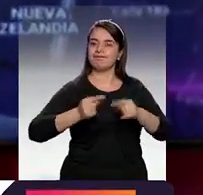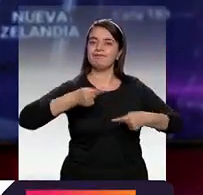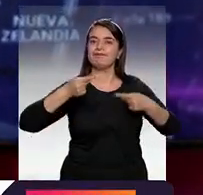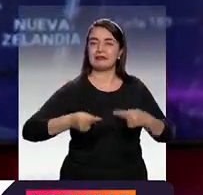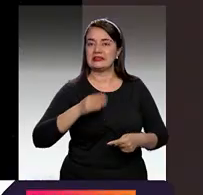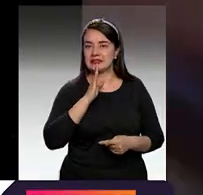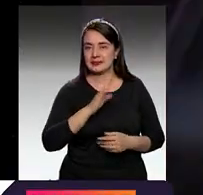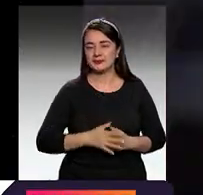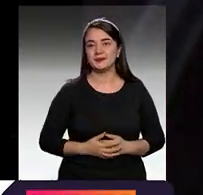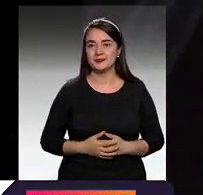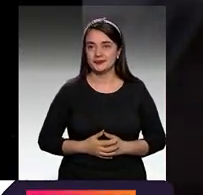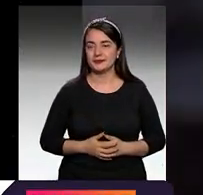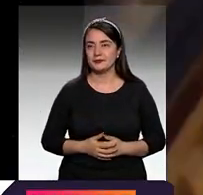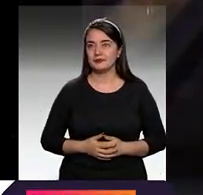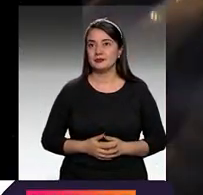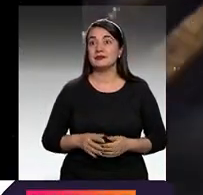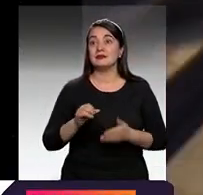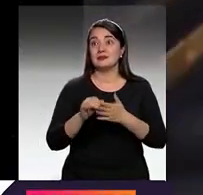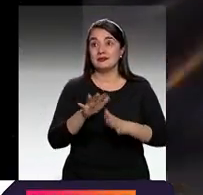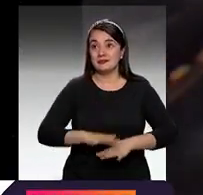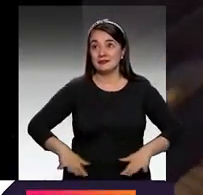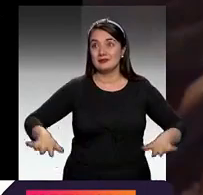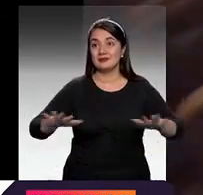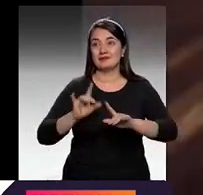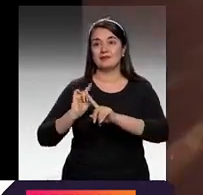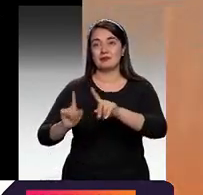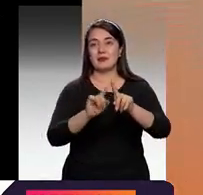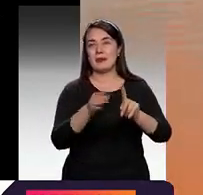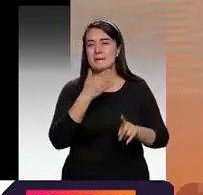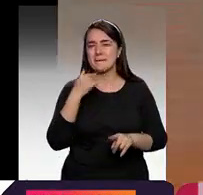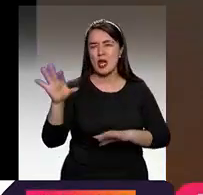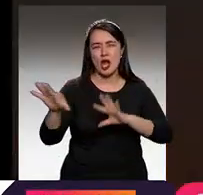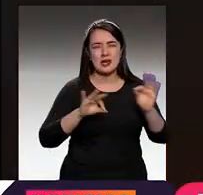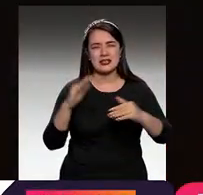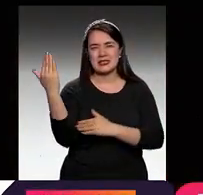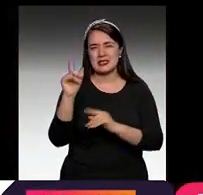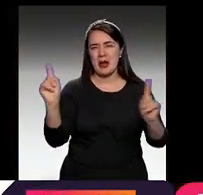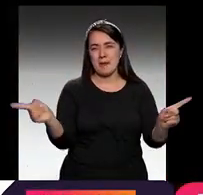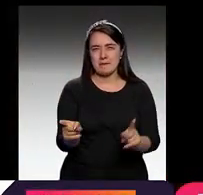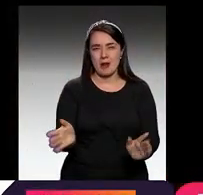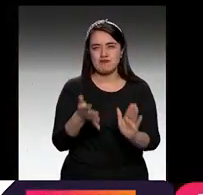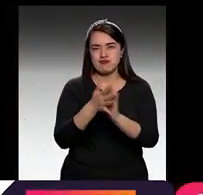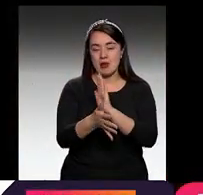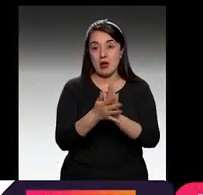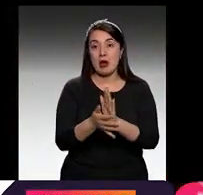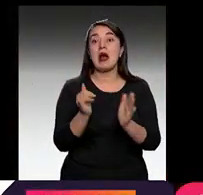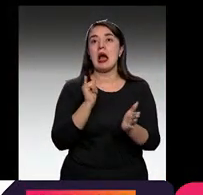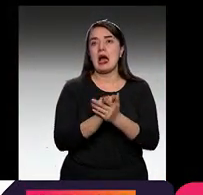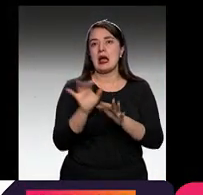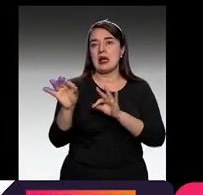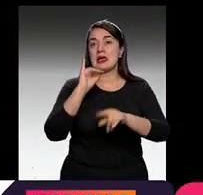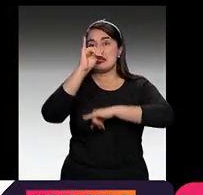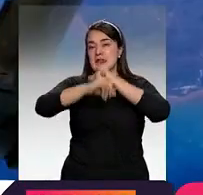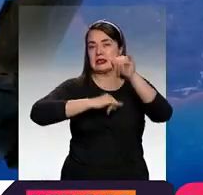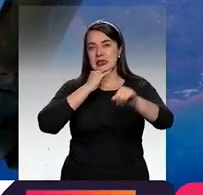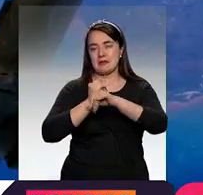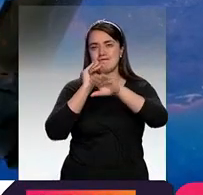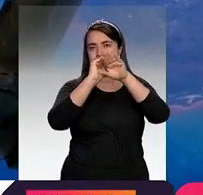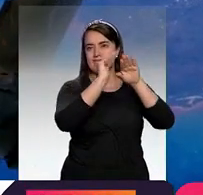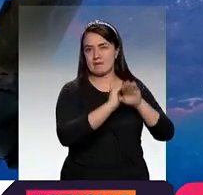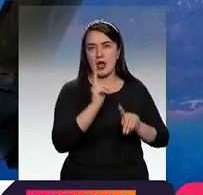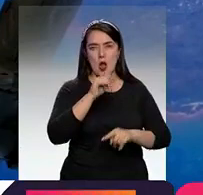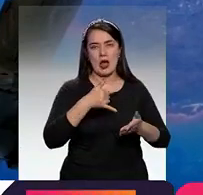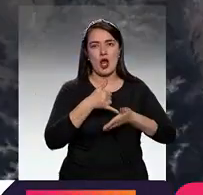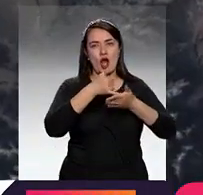competencias. Este escenario que reúne las mejores piezas de cine en formato corto estrena su edición con invitados internacionales ganadores del